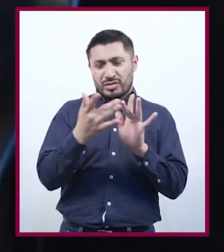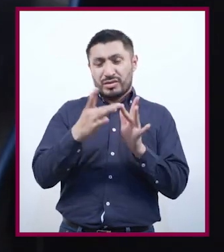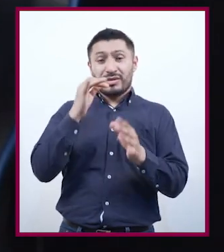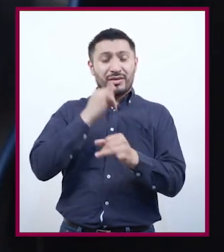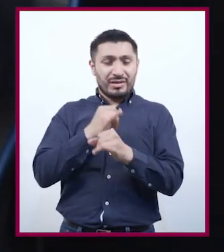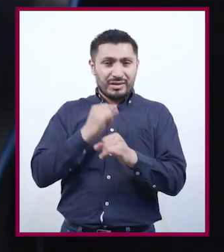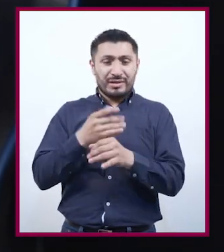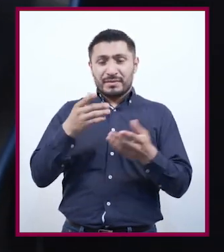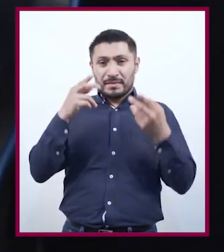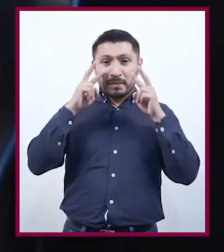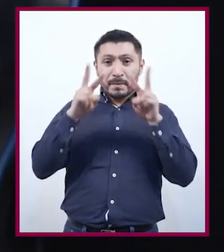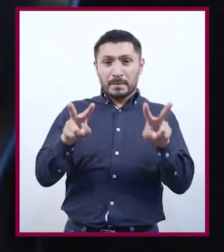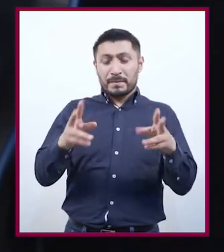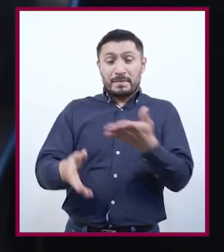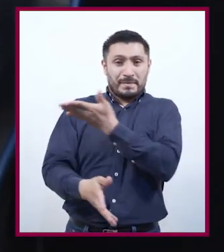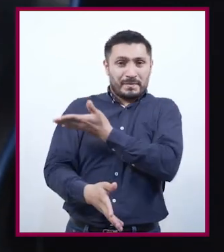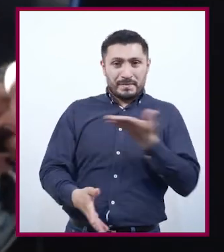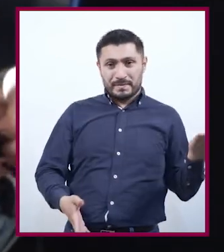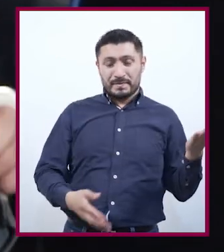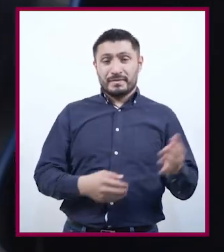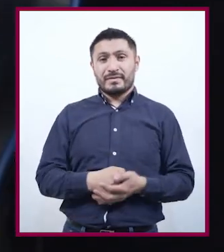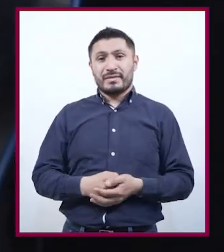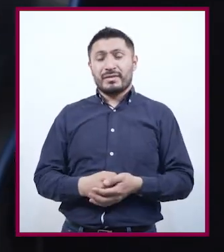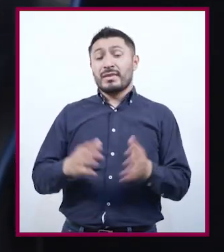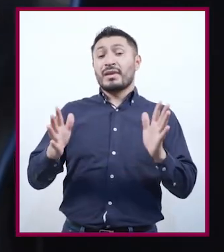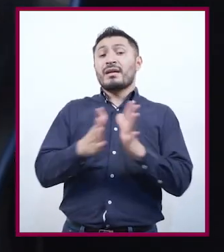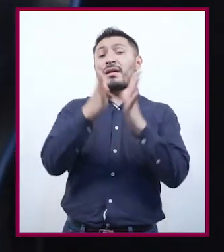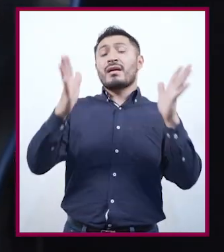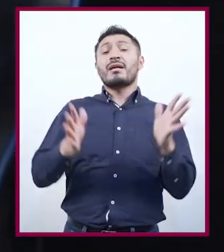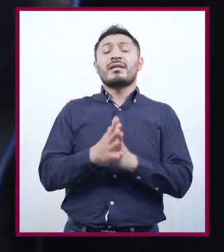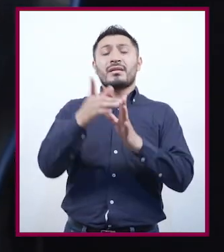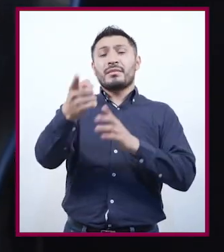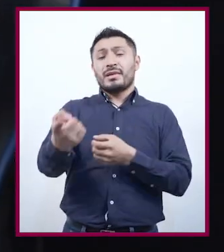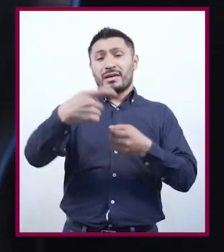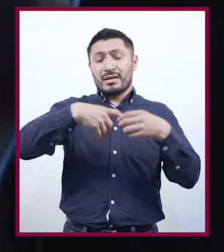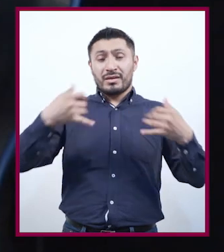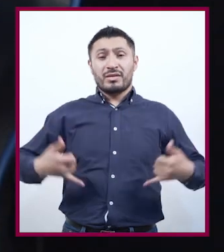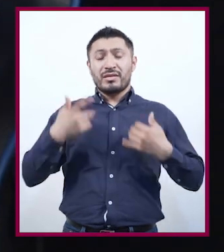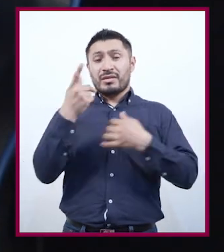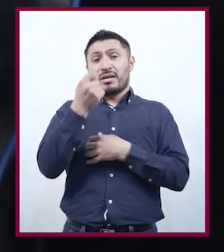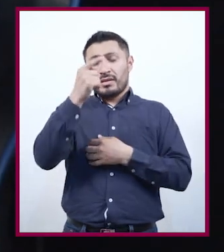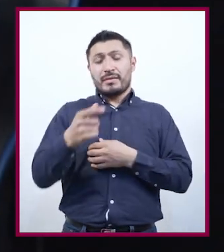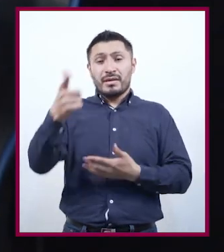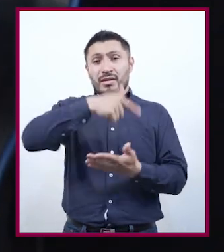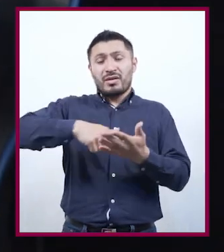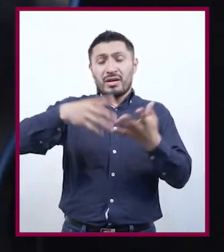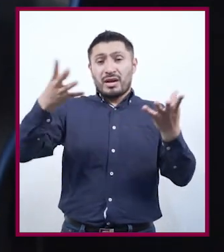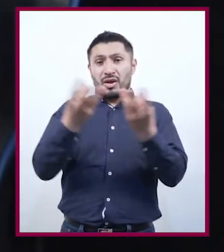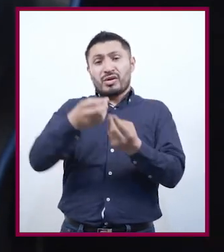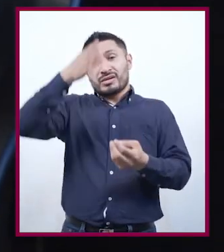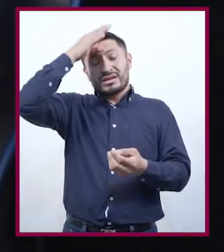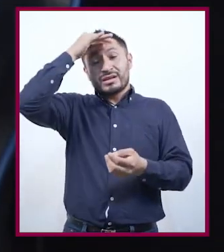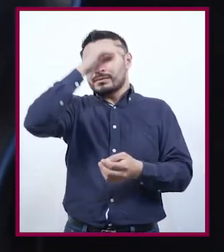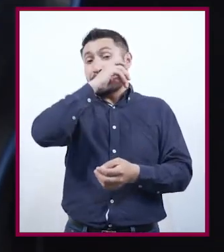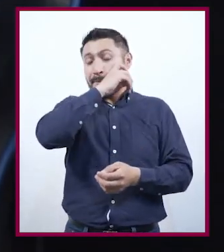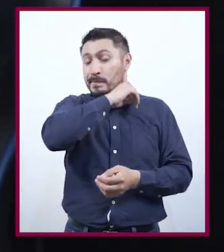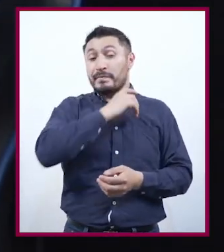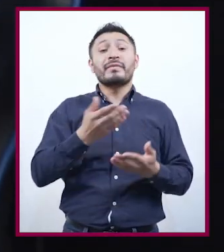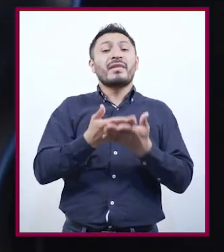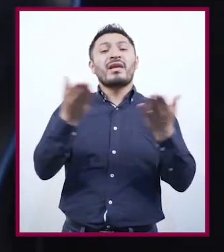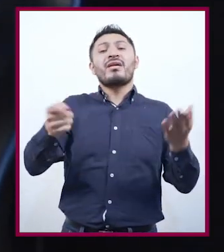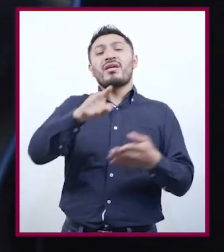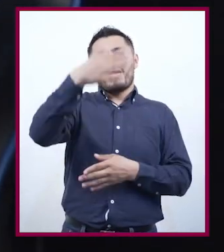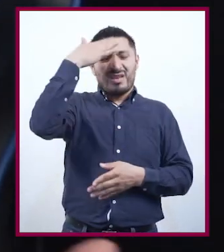contacto a través de nuestras redes sociales que tienes en pantalla. Participa con Jóvenes en TV, un espacio de reflexión y construcción